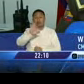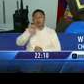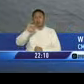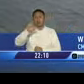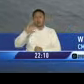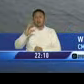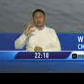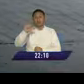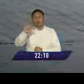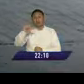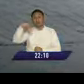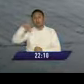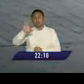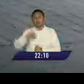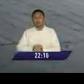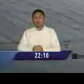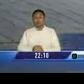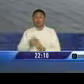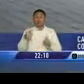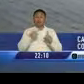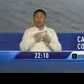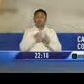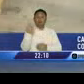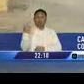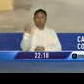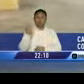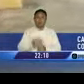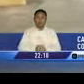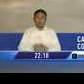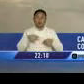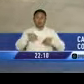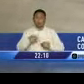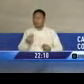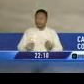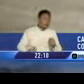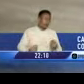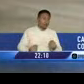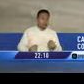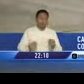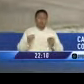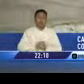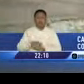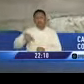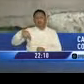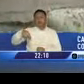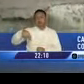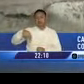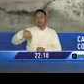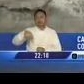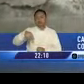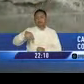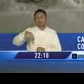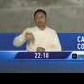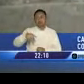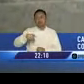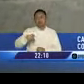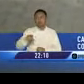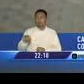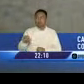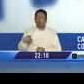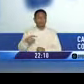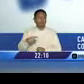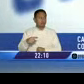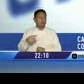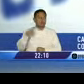Tránsito. Al parecer al sicario lo dejaron solo y este en su afán de escapar optó por caminar. Cuando se percató de la presencia de los